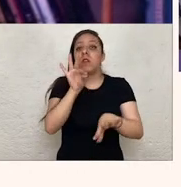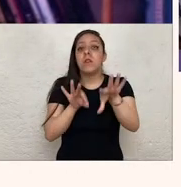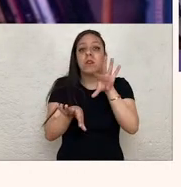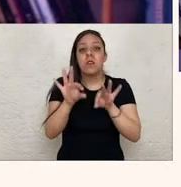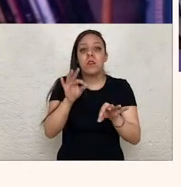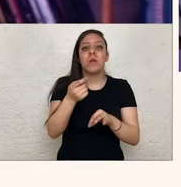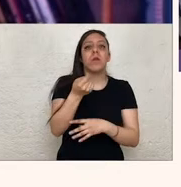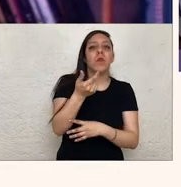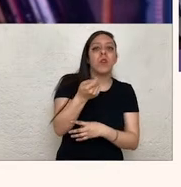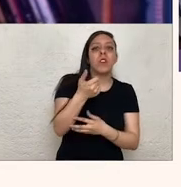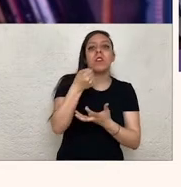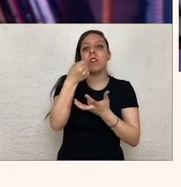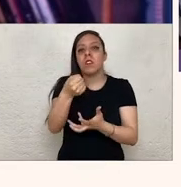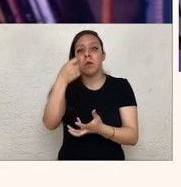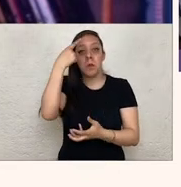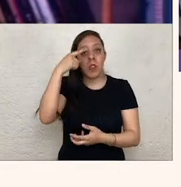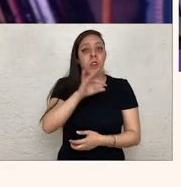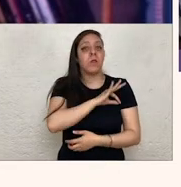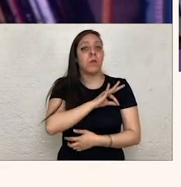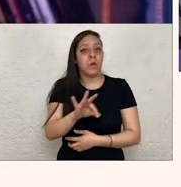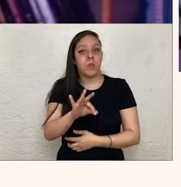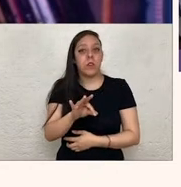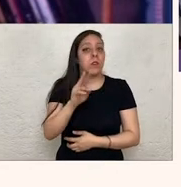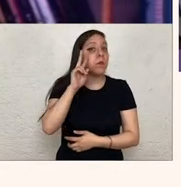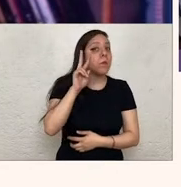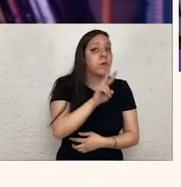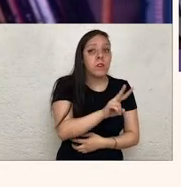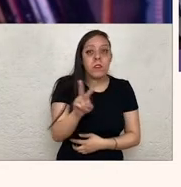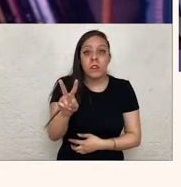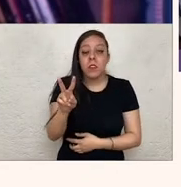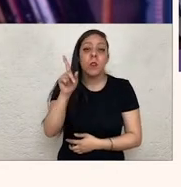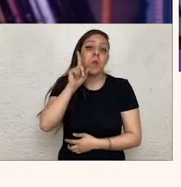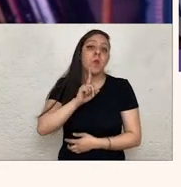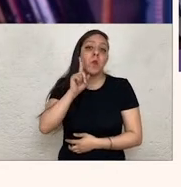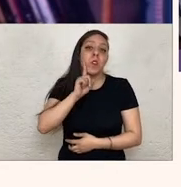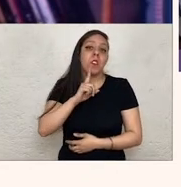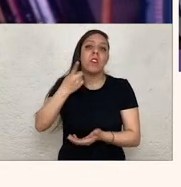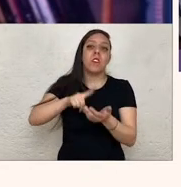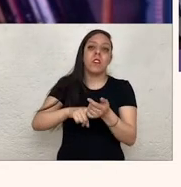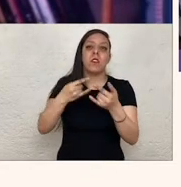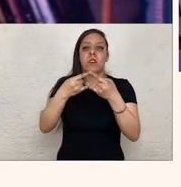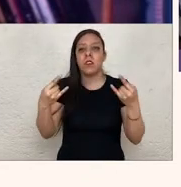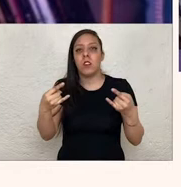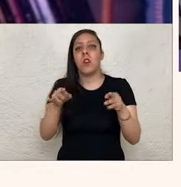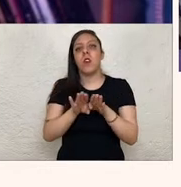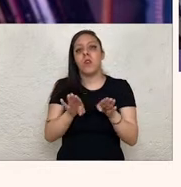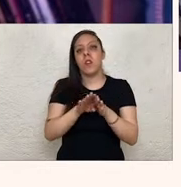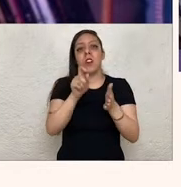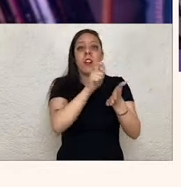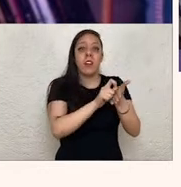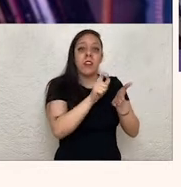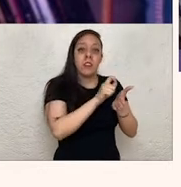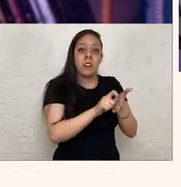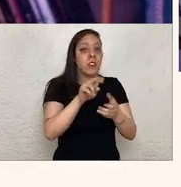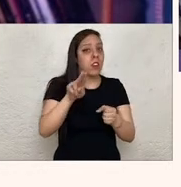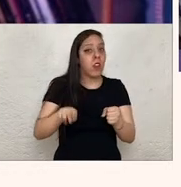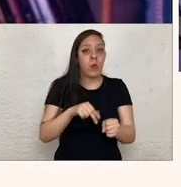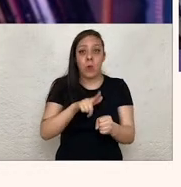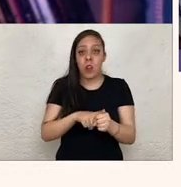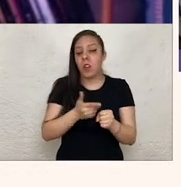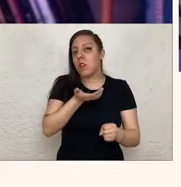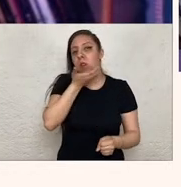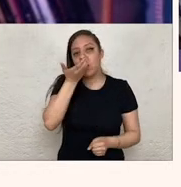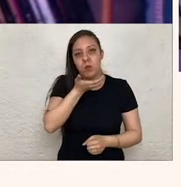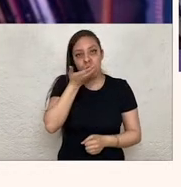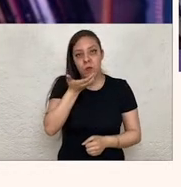dónde hacernos, de estos recursos que necesitamos para visibilizar a las mujeres en la historia, ¿no? Porque en la historia escrita tradicional de la